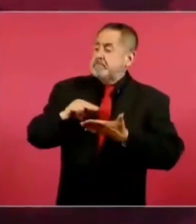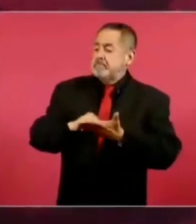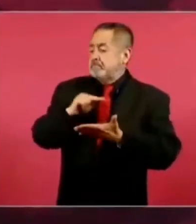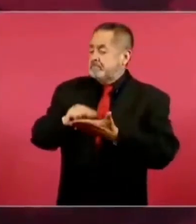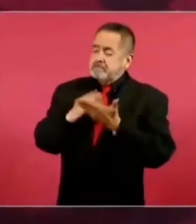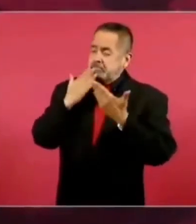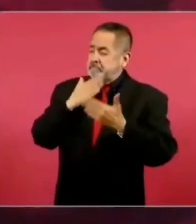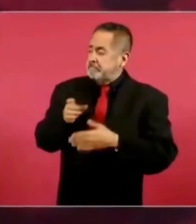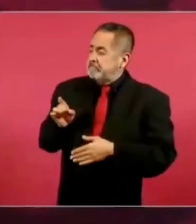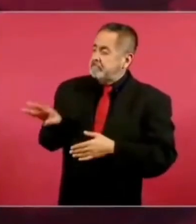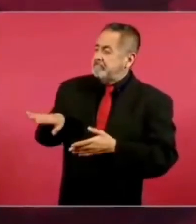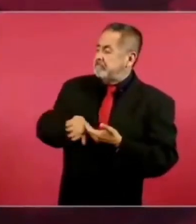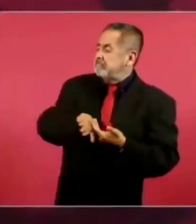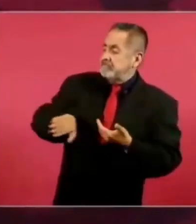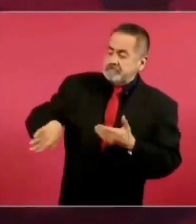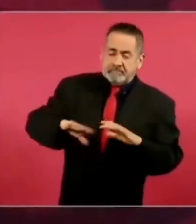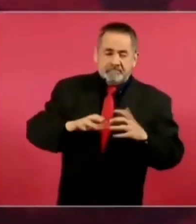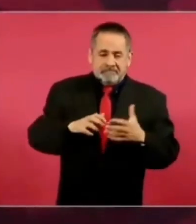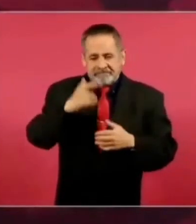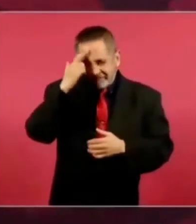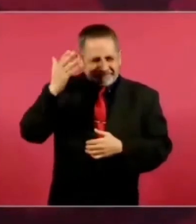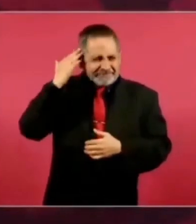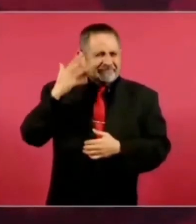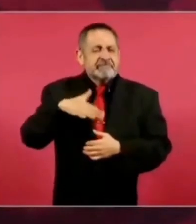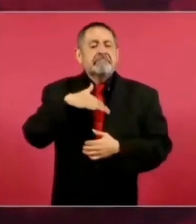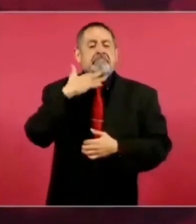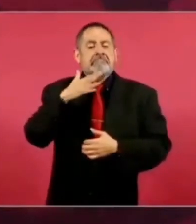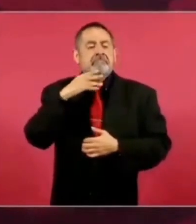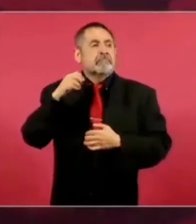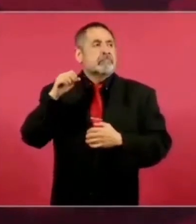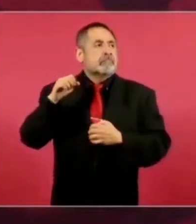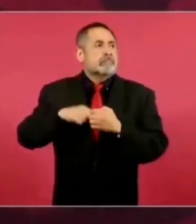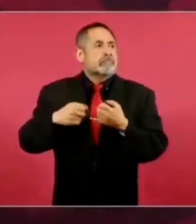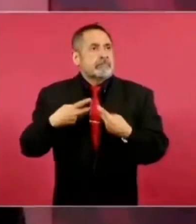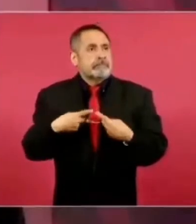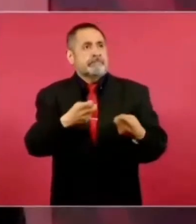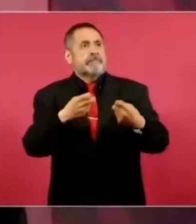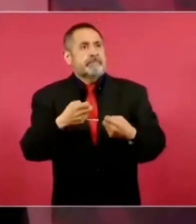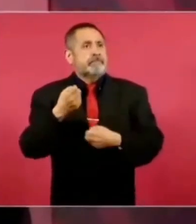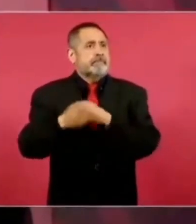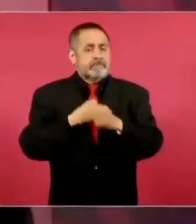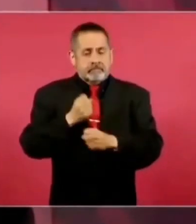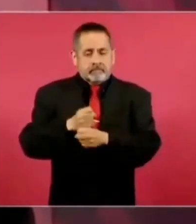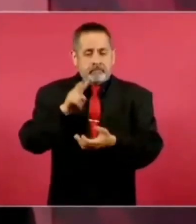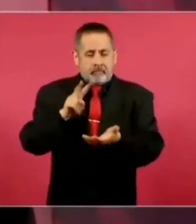cómo defendieron el fraude del 2006,